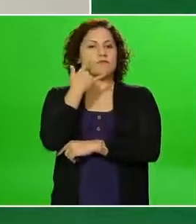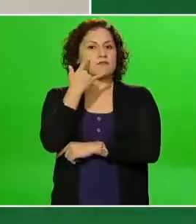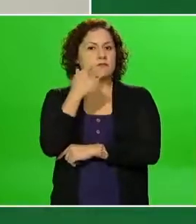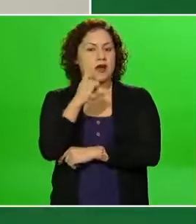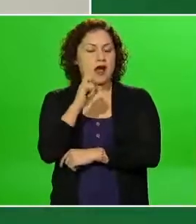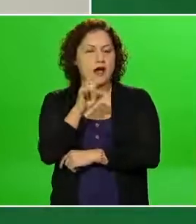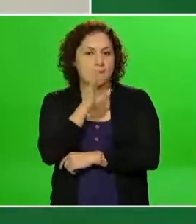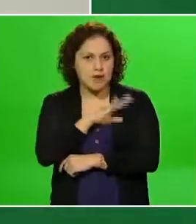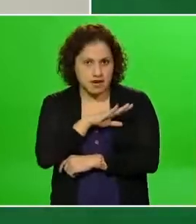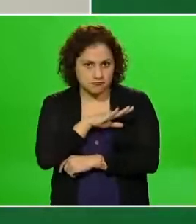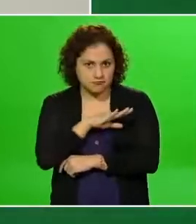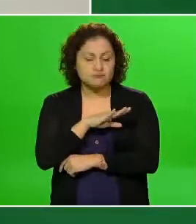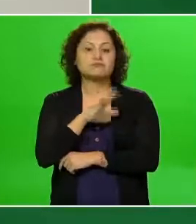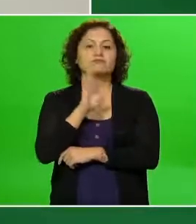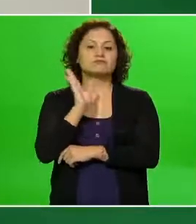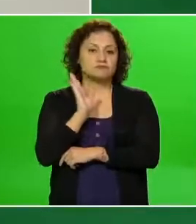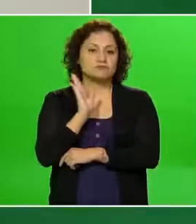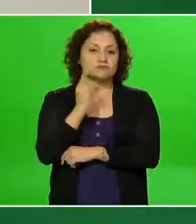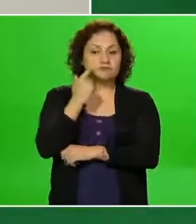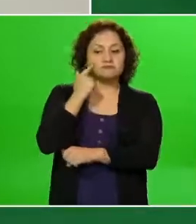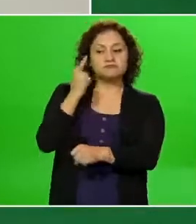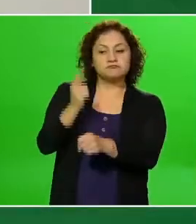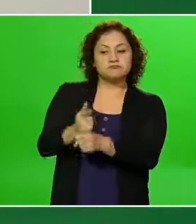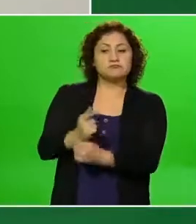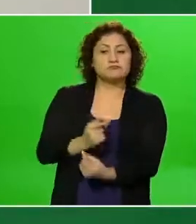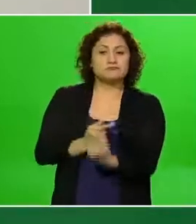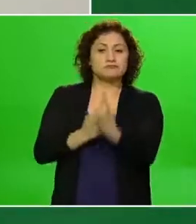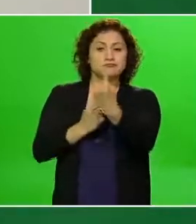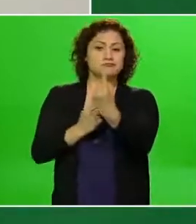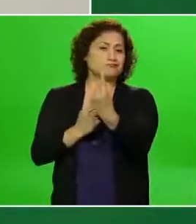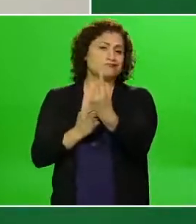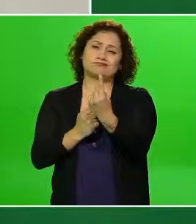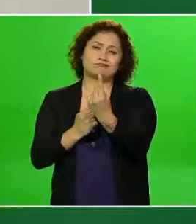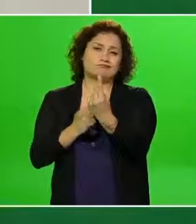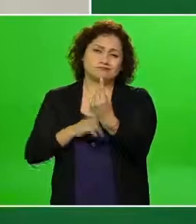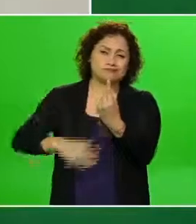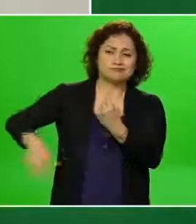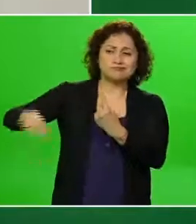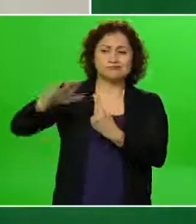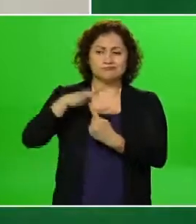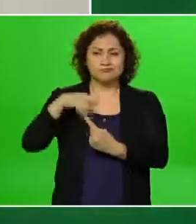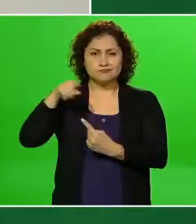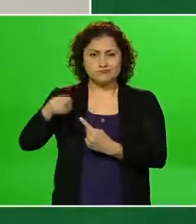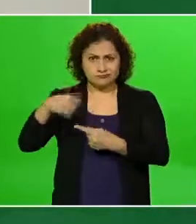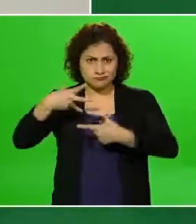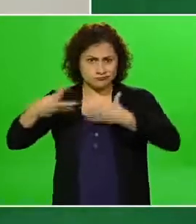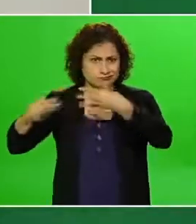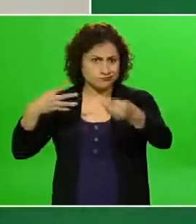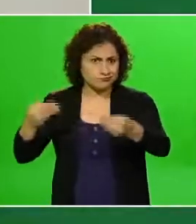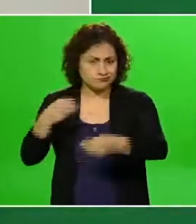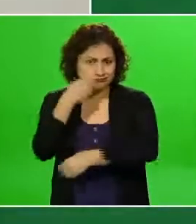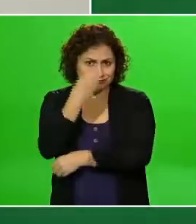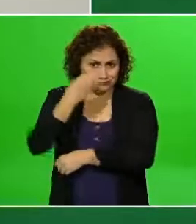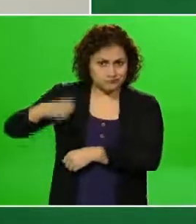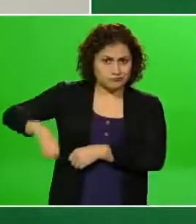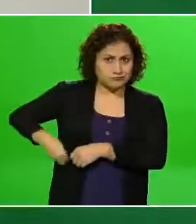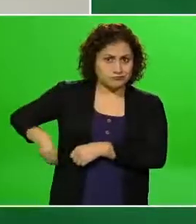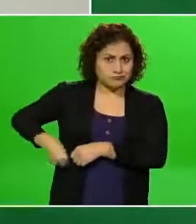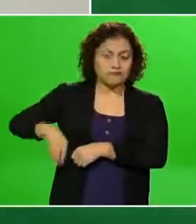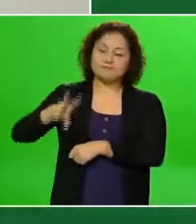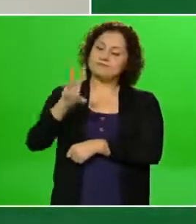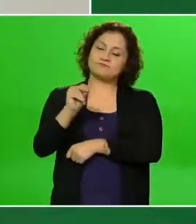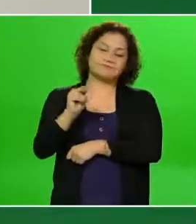entonces nos genera la evidencia de que no fue la reactivación de las escuelas la que en su momento pudo